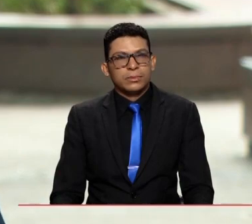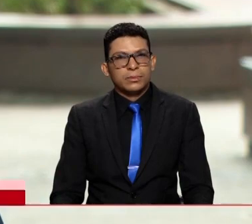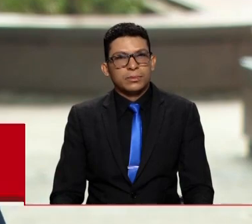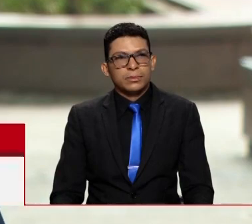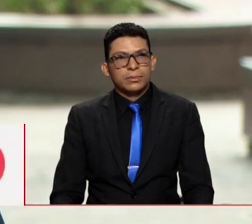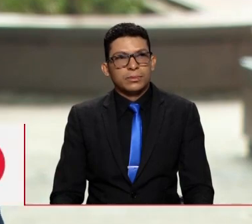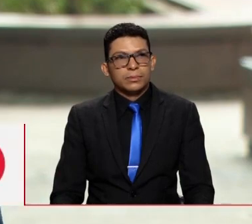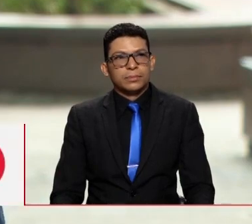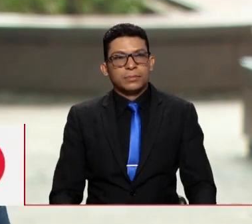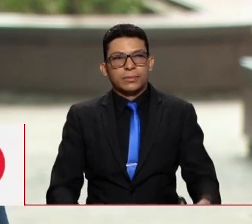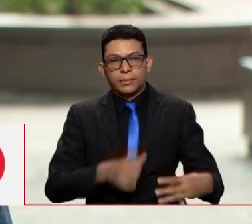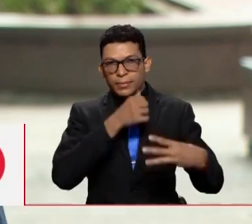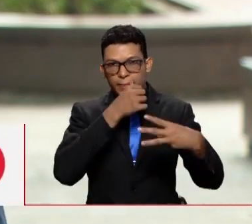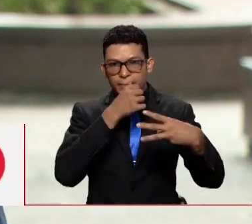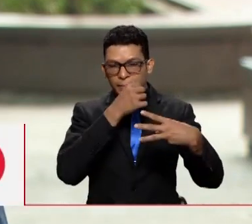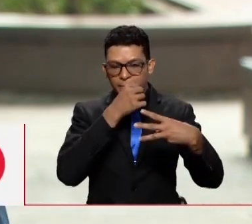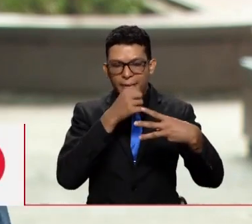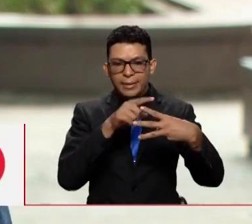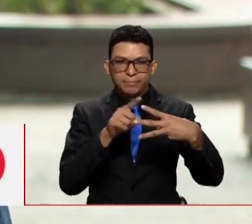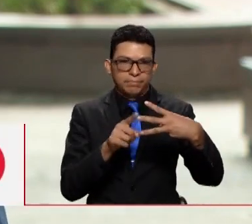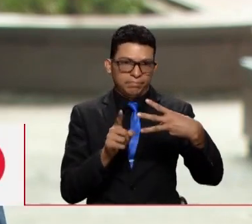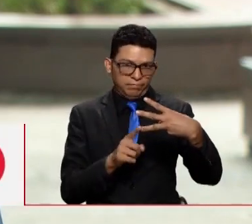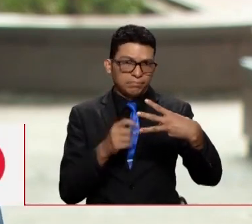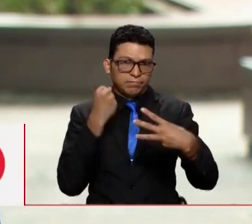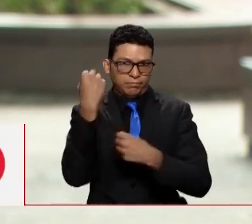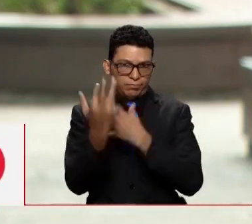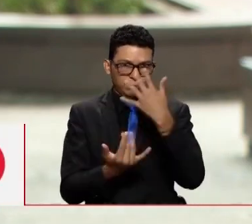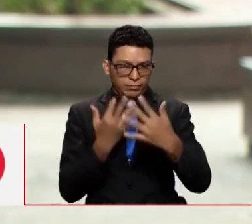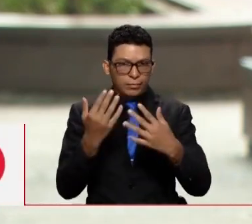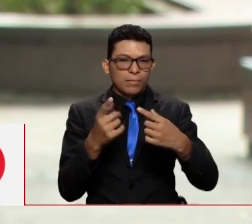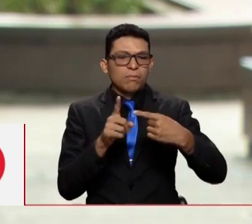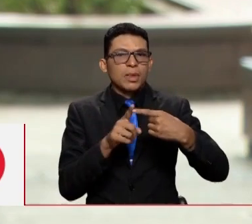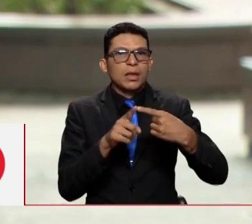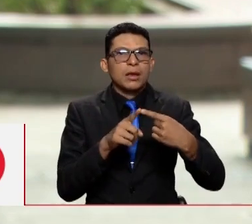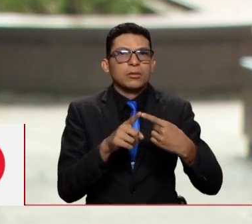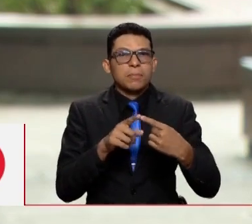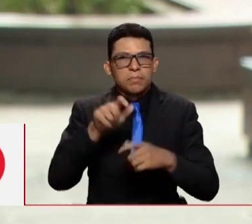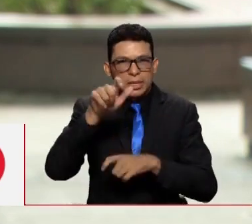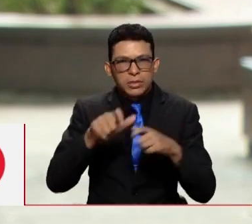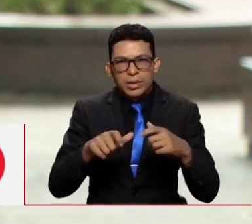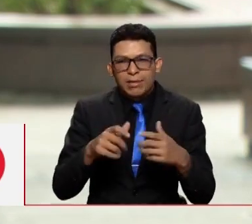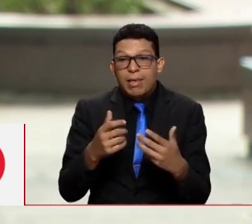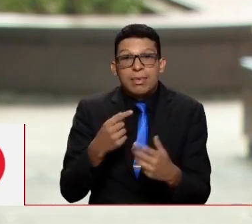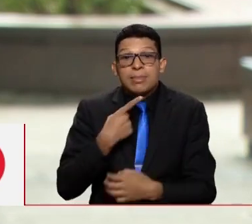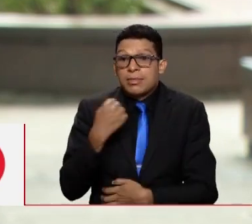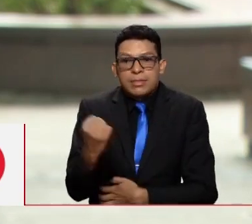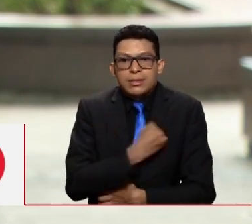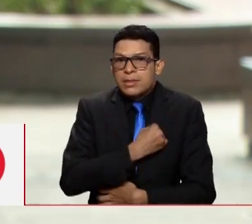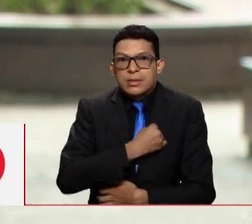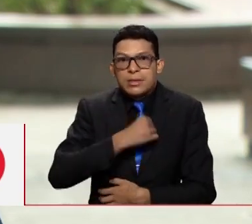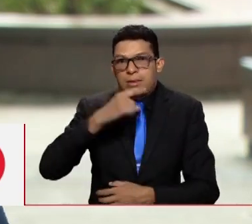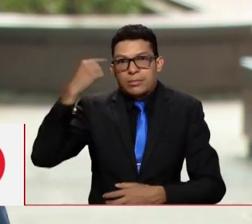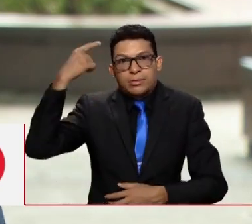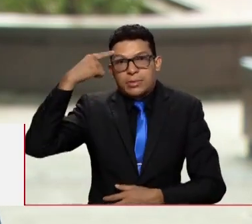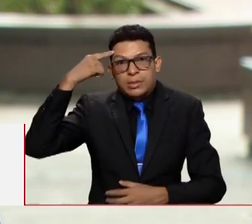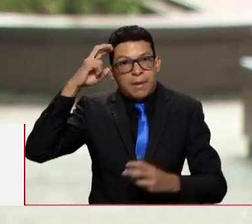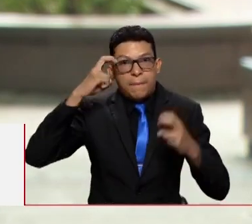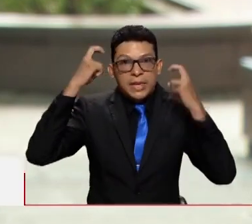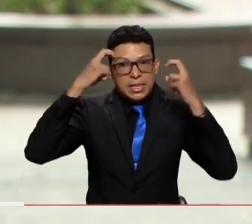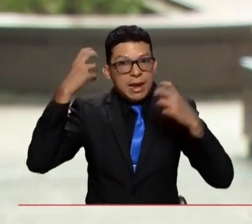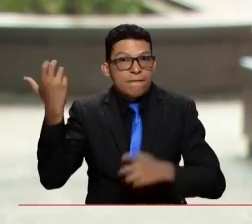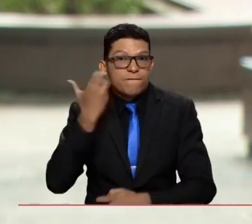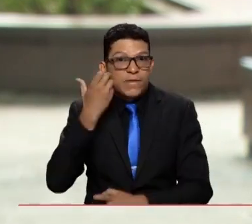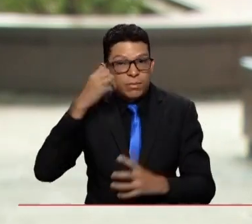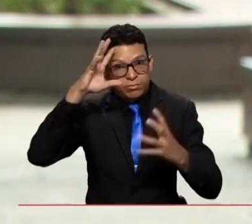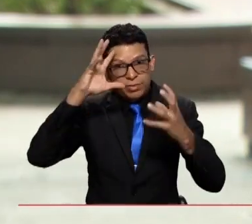Hay tres tipos de incendio provocado. El incendio que adelantan pirómanos, que son enfermos mentales, que tienen un vínculo